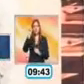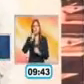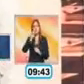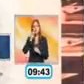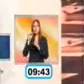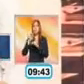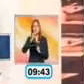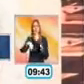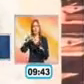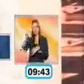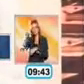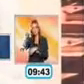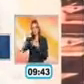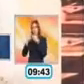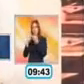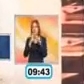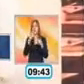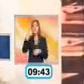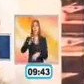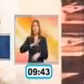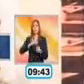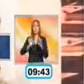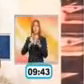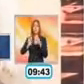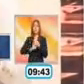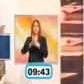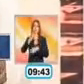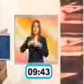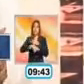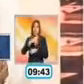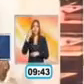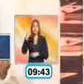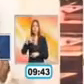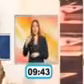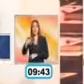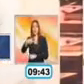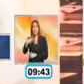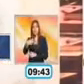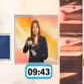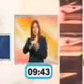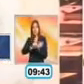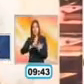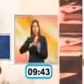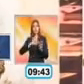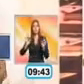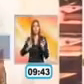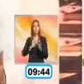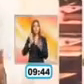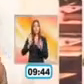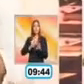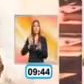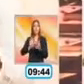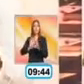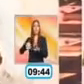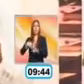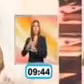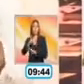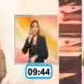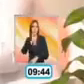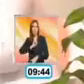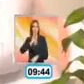en sintonía, pero genera riesgos. Y particularmente en este mes comentamos acerca de los riesgos que representa en el ámbito femenino, cómo se